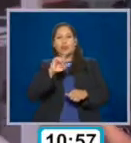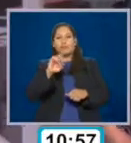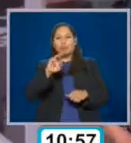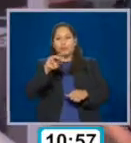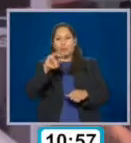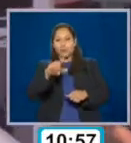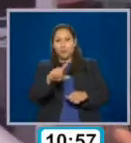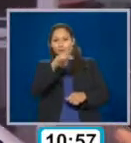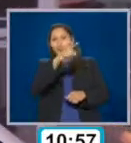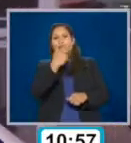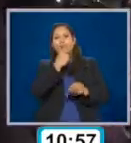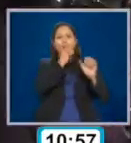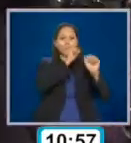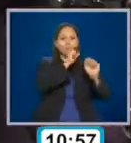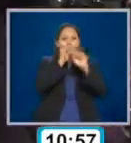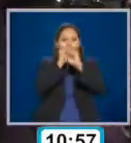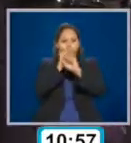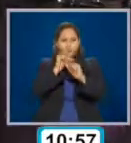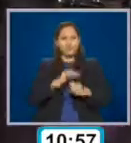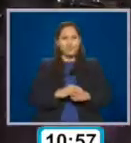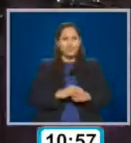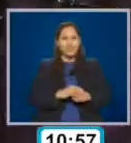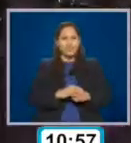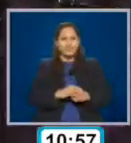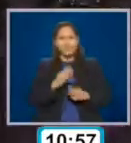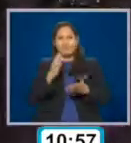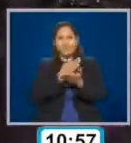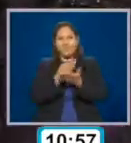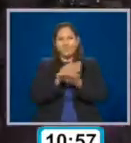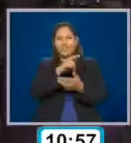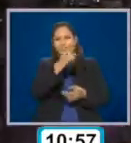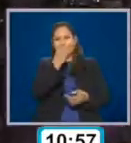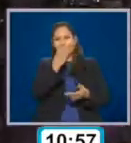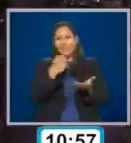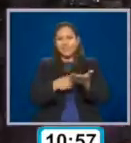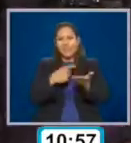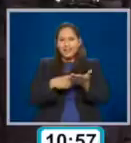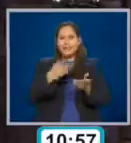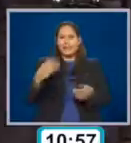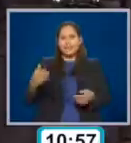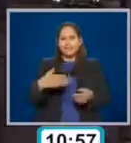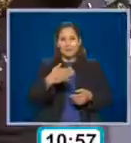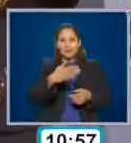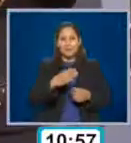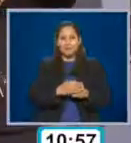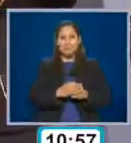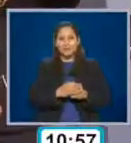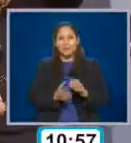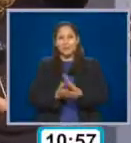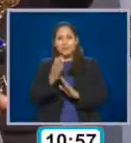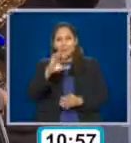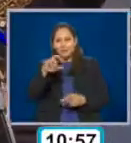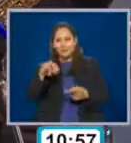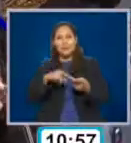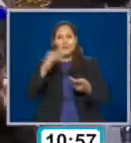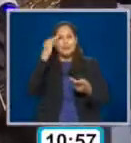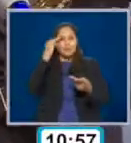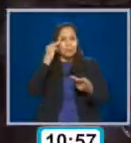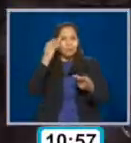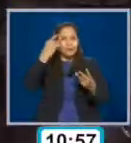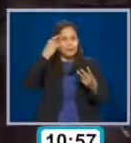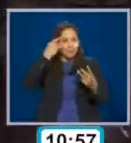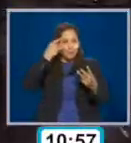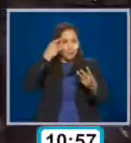de la trompeta. Mira. Qué bárbaro. Sí, comió mucho marisco por allí, pescado y de todo, ¿va? Viene Vamos a cachetón. Cancún, vamos a Mérida,